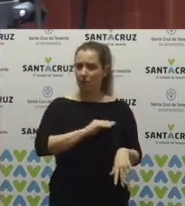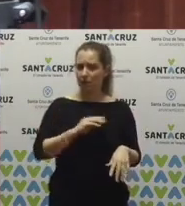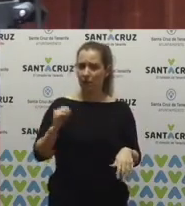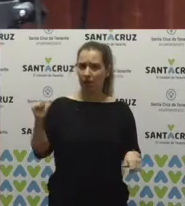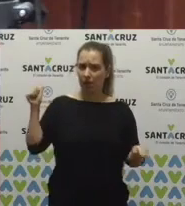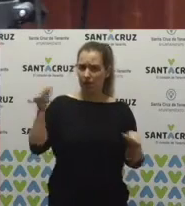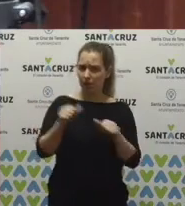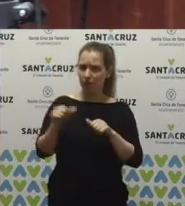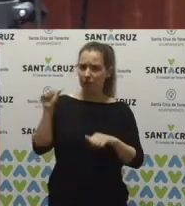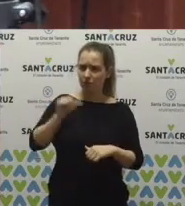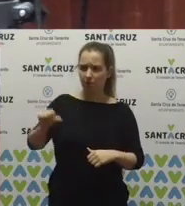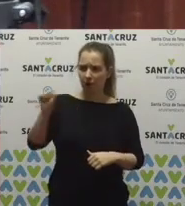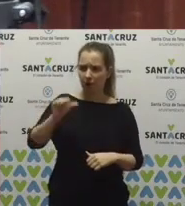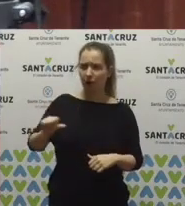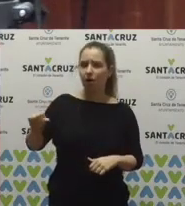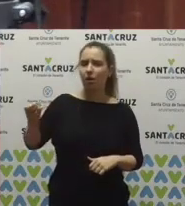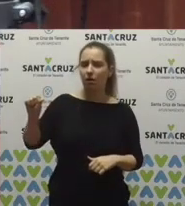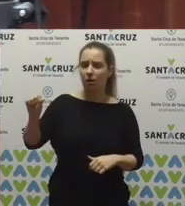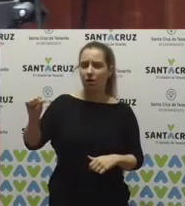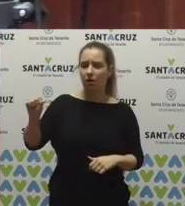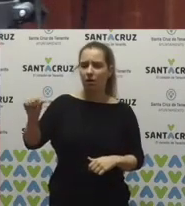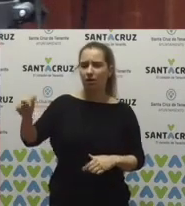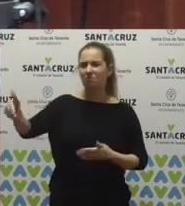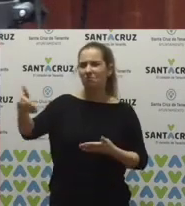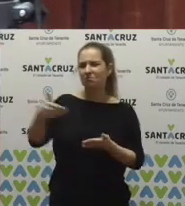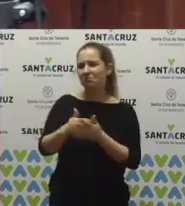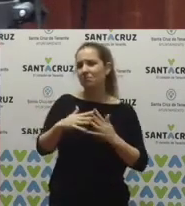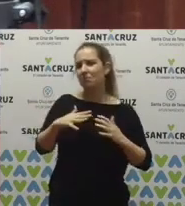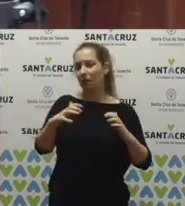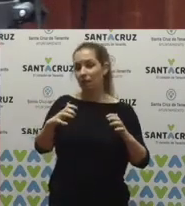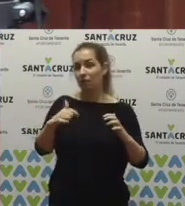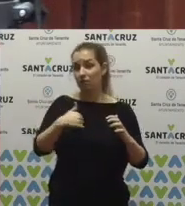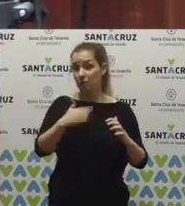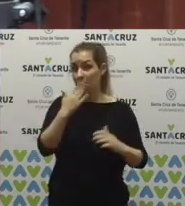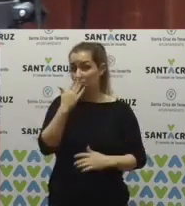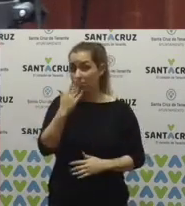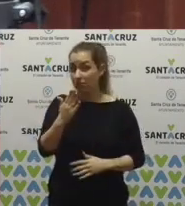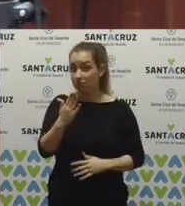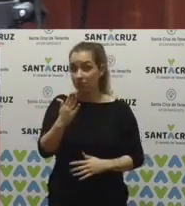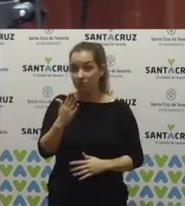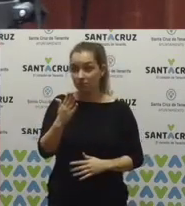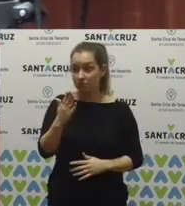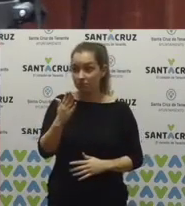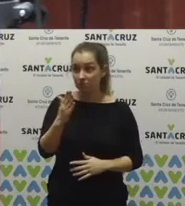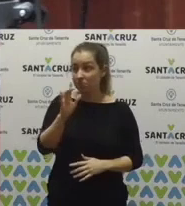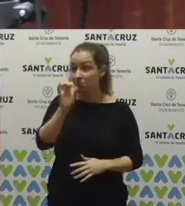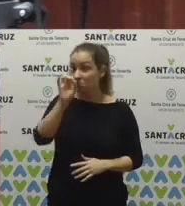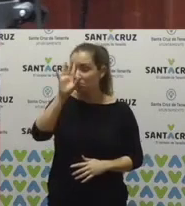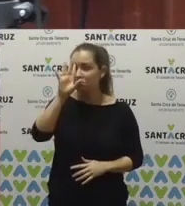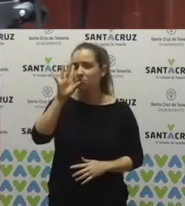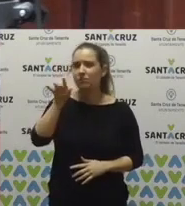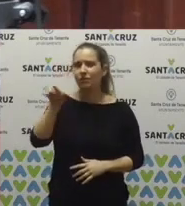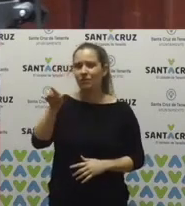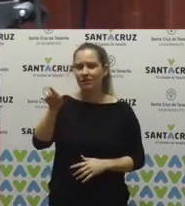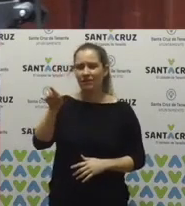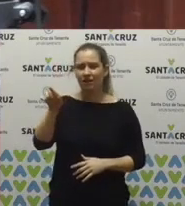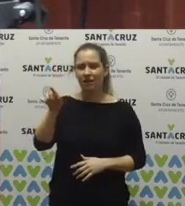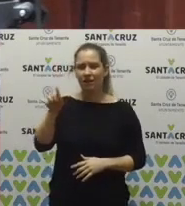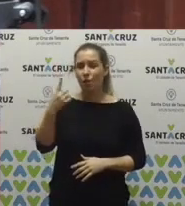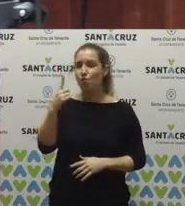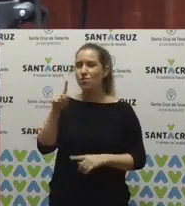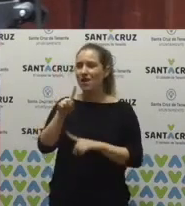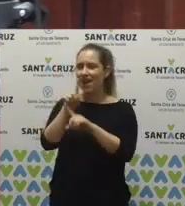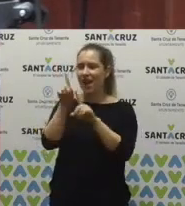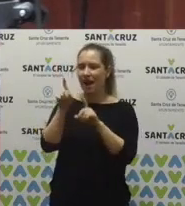semanas pidiendo un pleno y a mí sinceramente me asombra que usted haya malgastado una pregunta